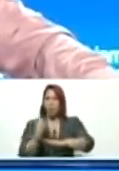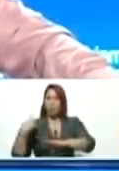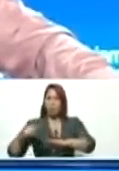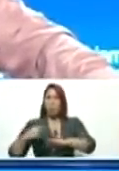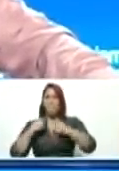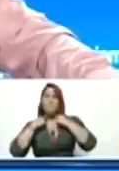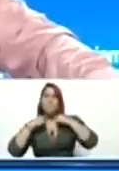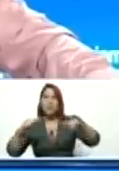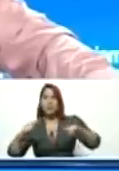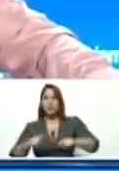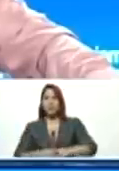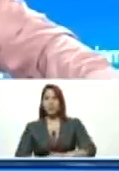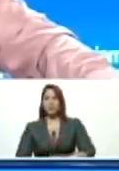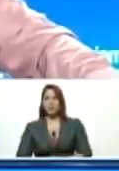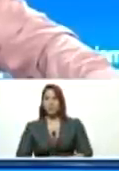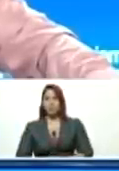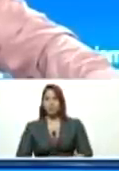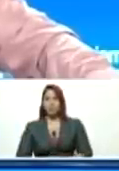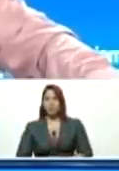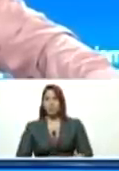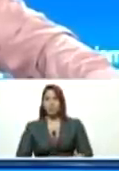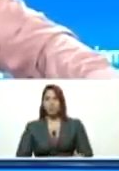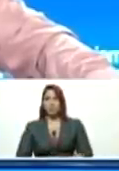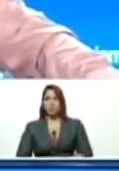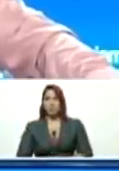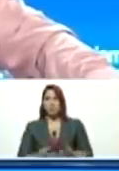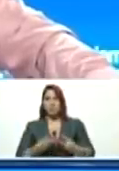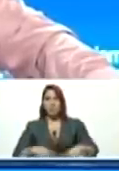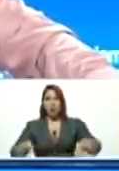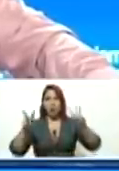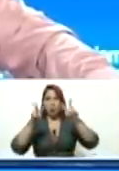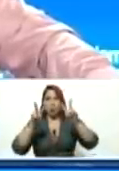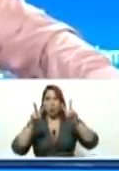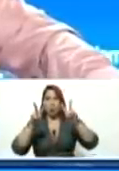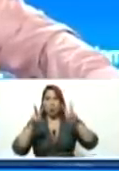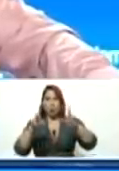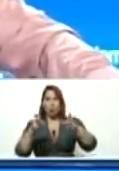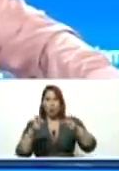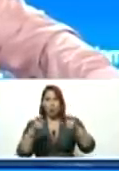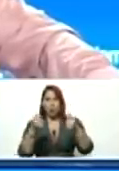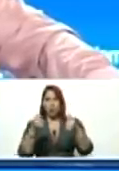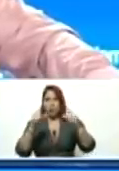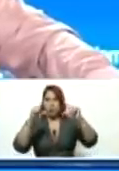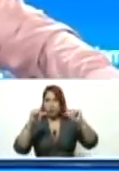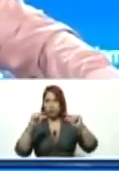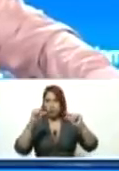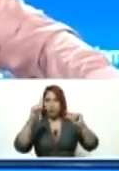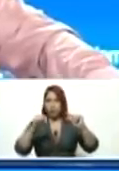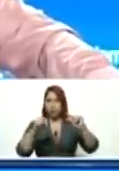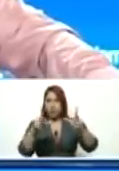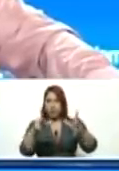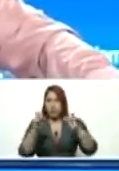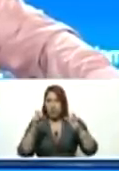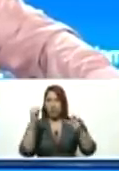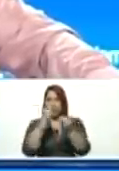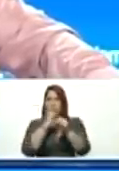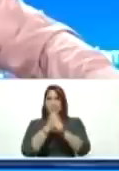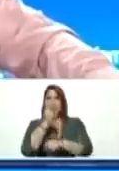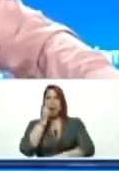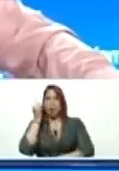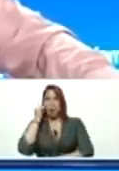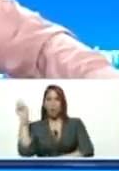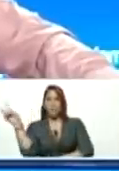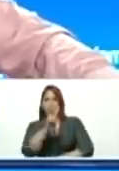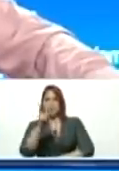pérdida del valor del salario mínimo y del salario de los trabajadores venezolanos